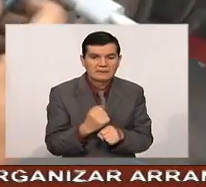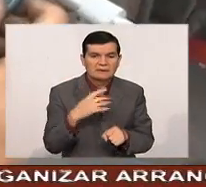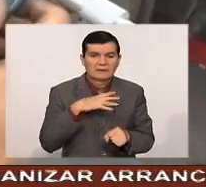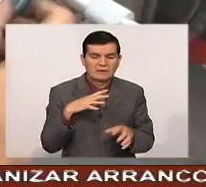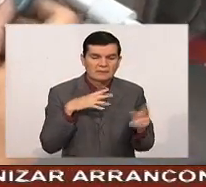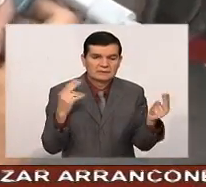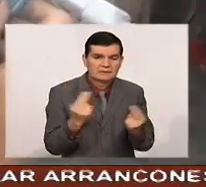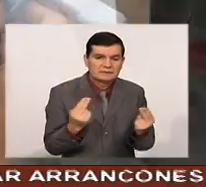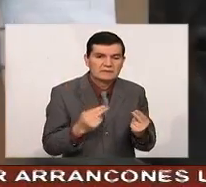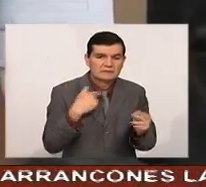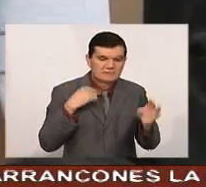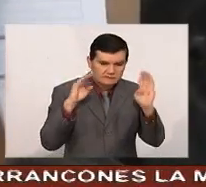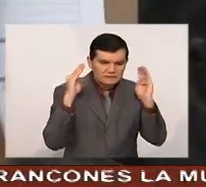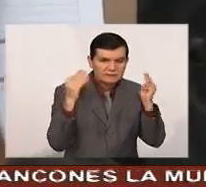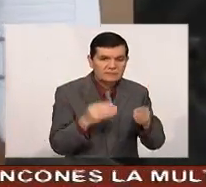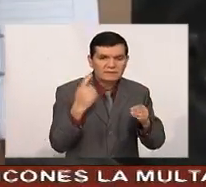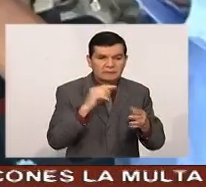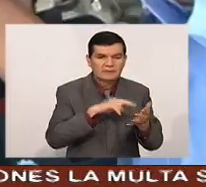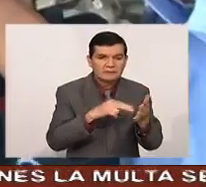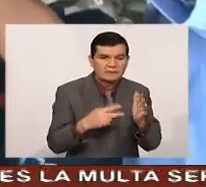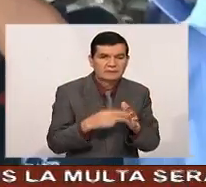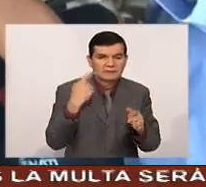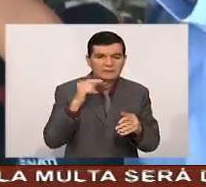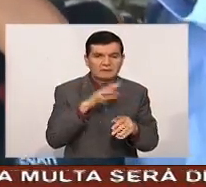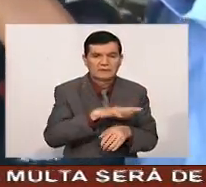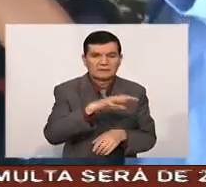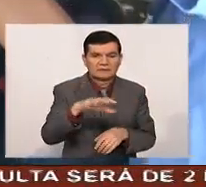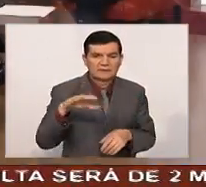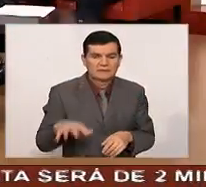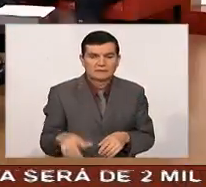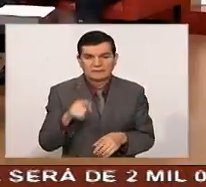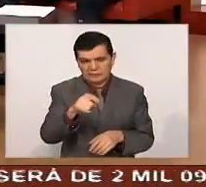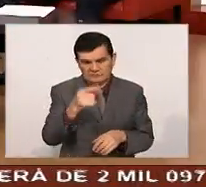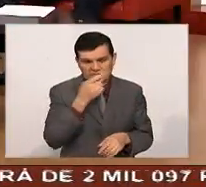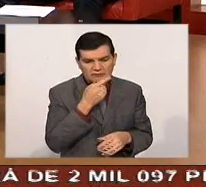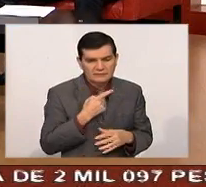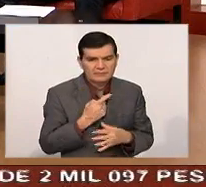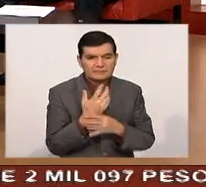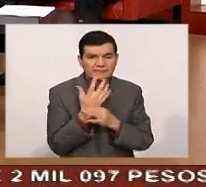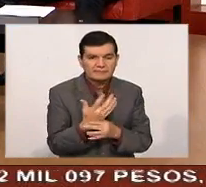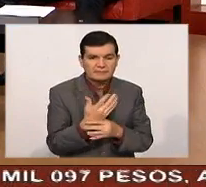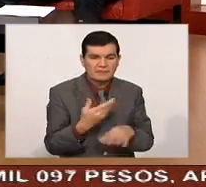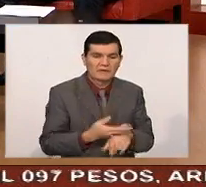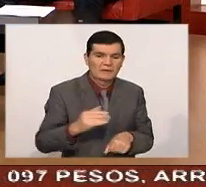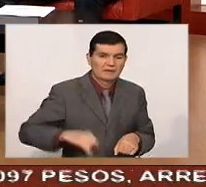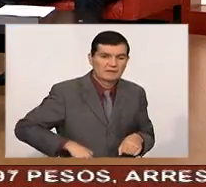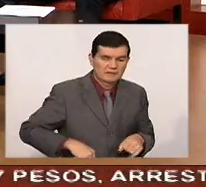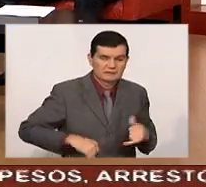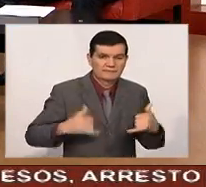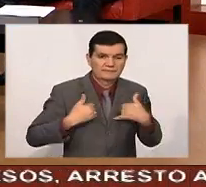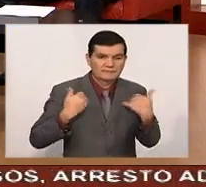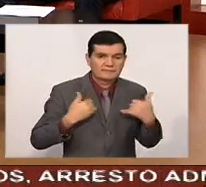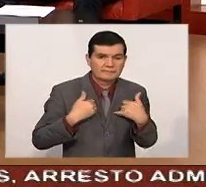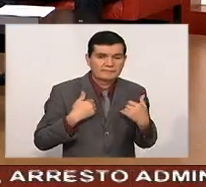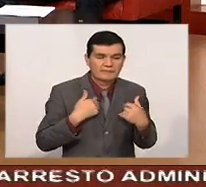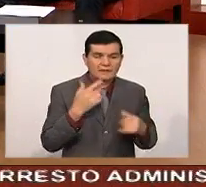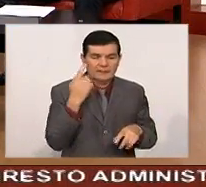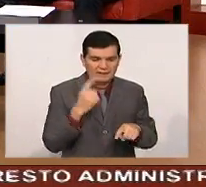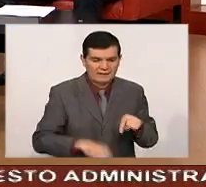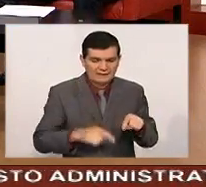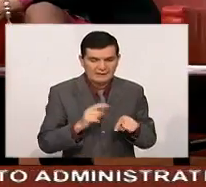necesitar el país y orientando nuestras carreras de ingeniería hacia esas áreas. Bueno, usted decía algo muy interesante, doctor, que los jóvenes le pierden el